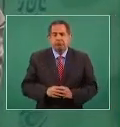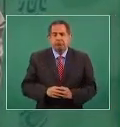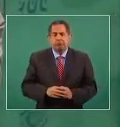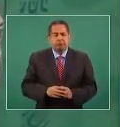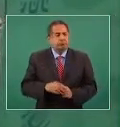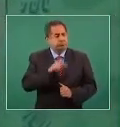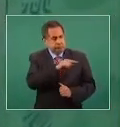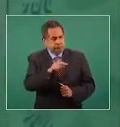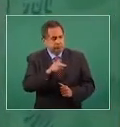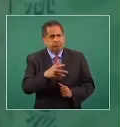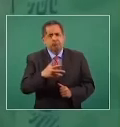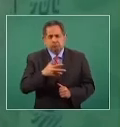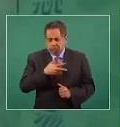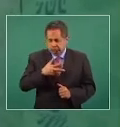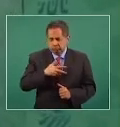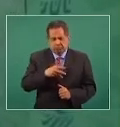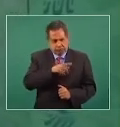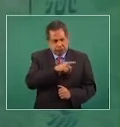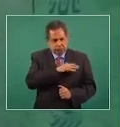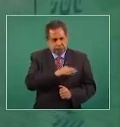tiene que